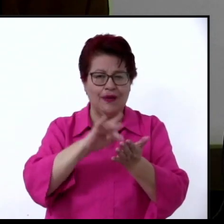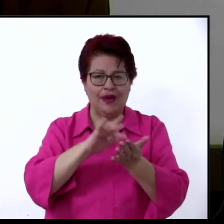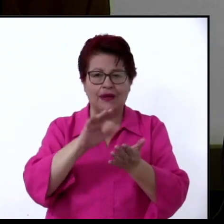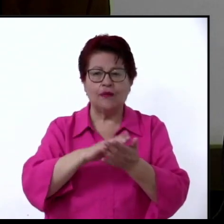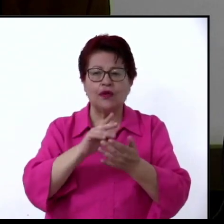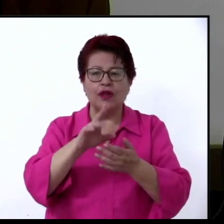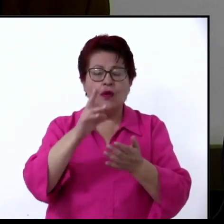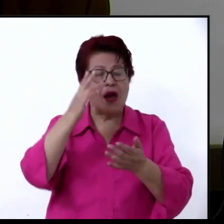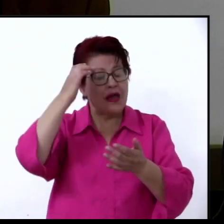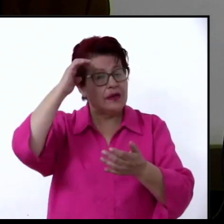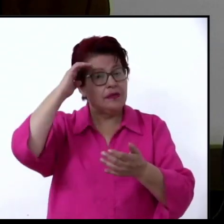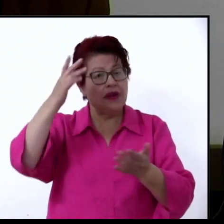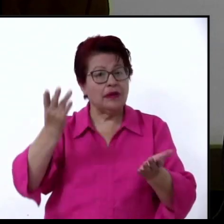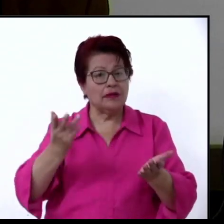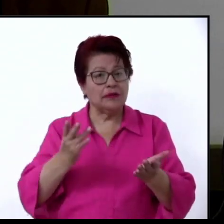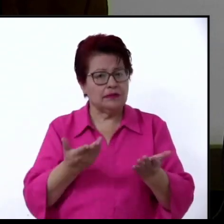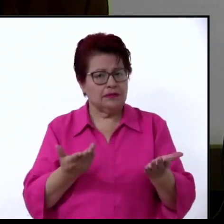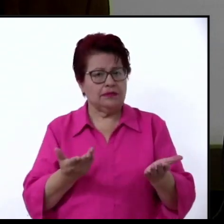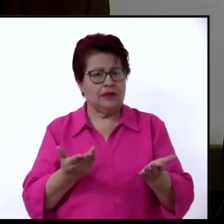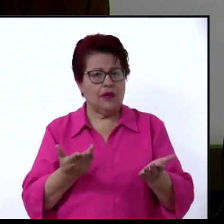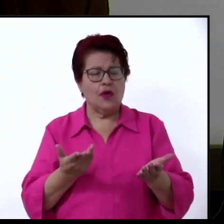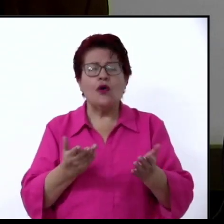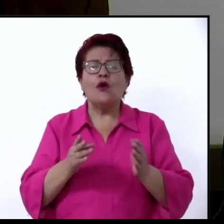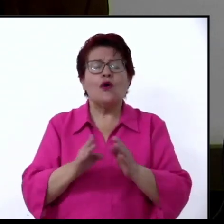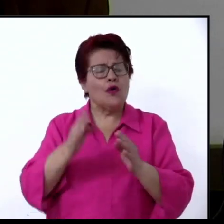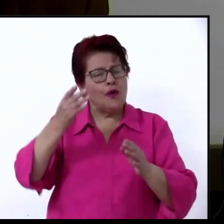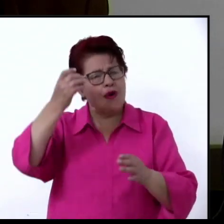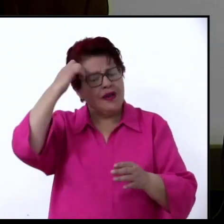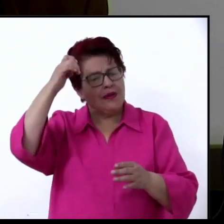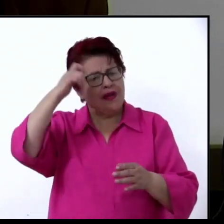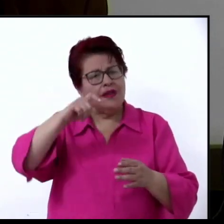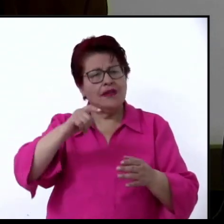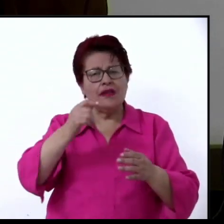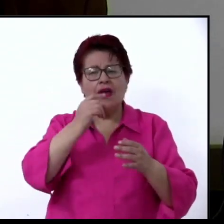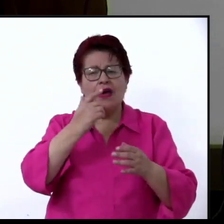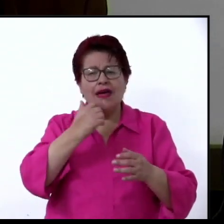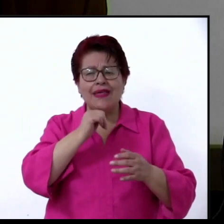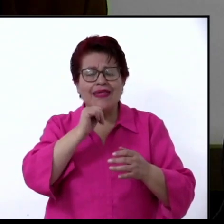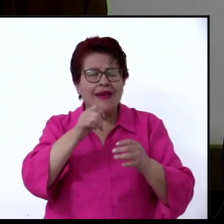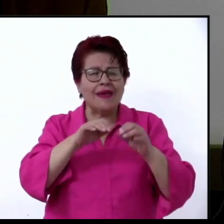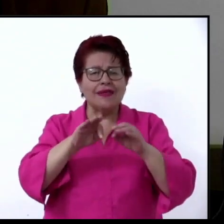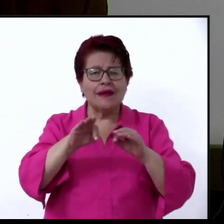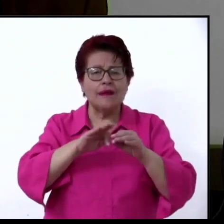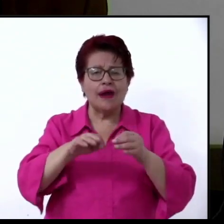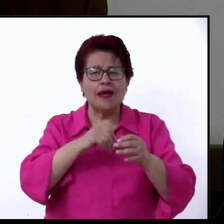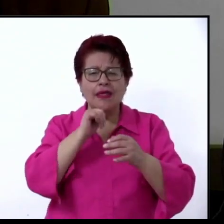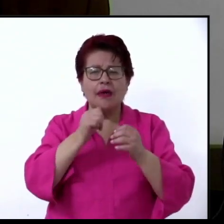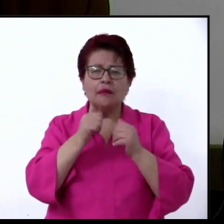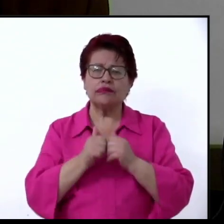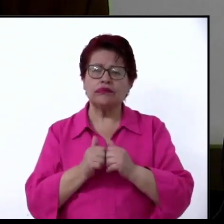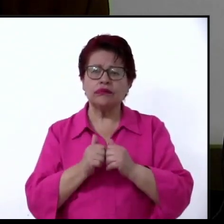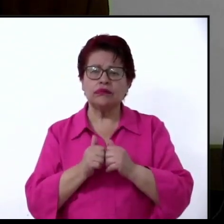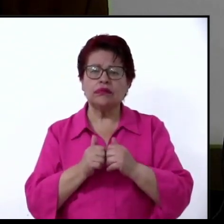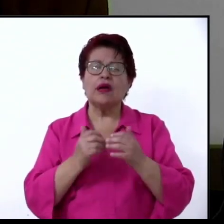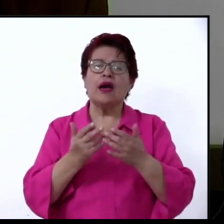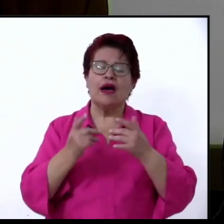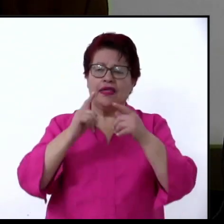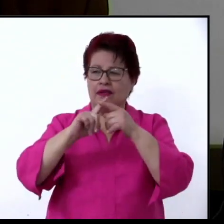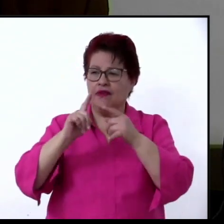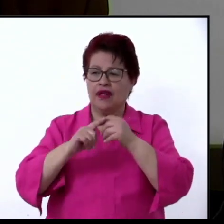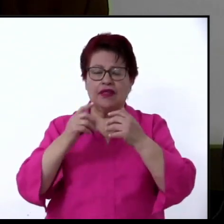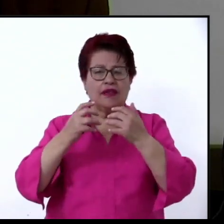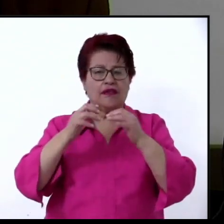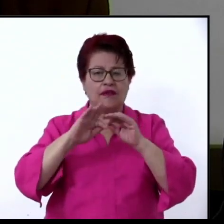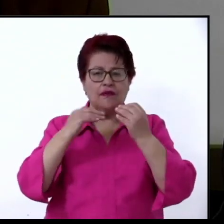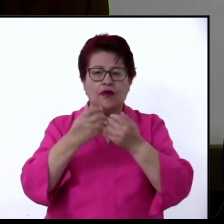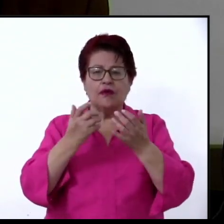Porque no tienes experiencia. ¿Cómo se va a adquirir la experiencia si no se abre una oportunidad de carácter laboral? Se han generado diversos mecanismos